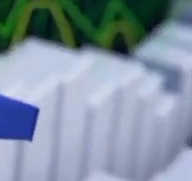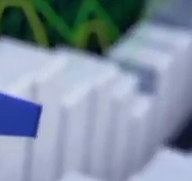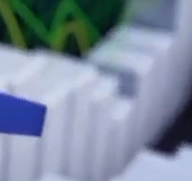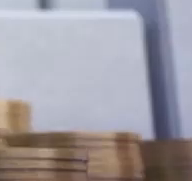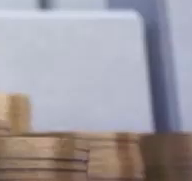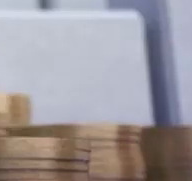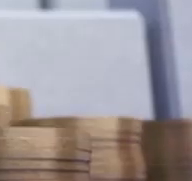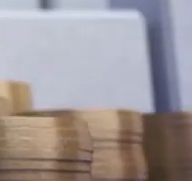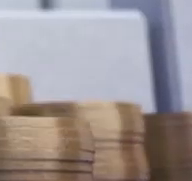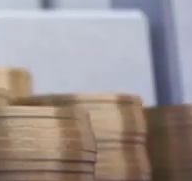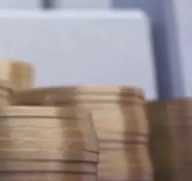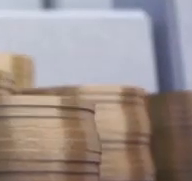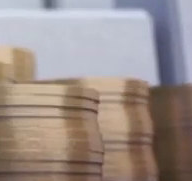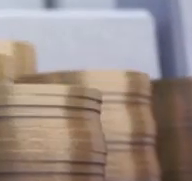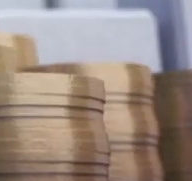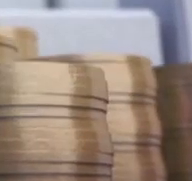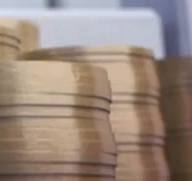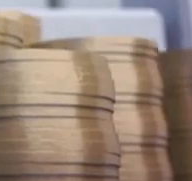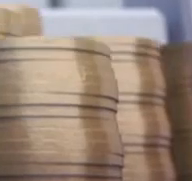Música